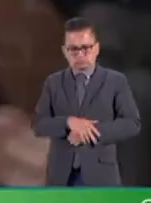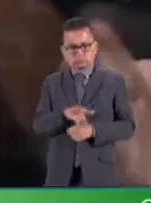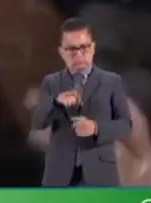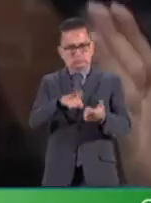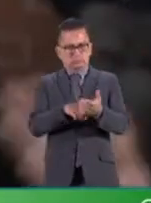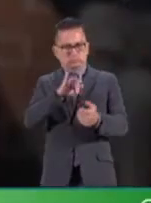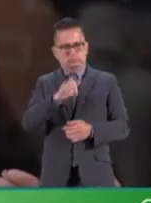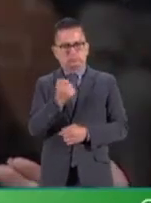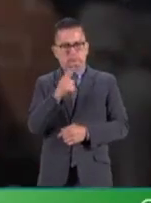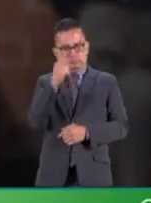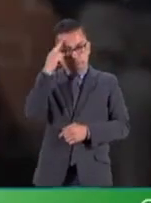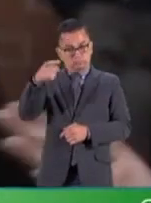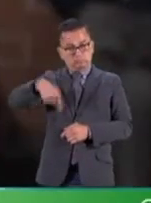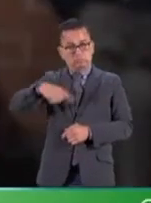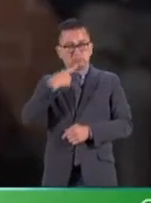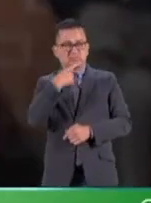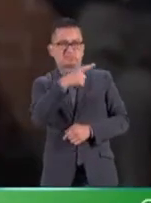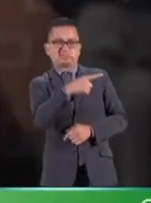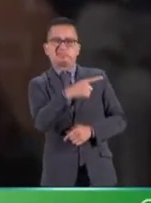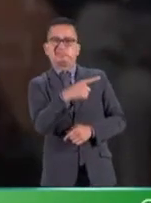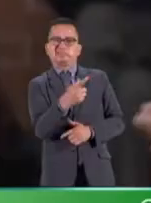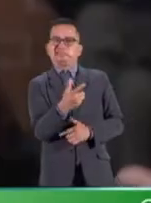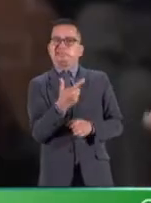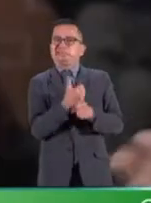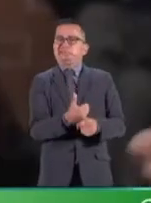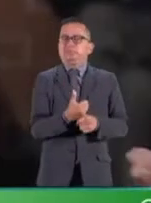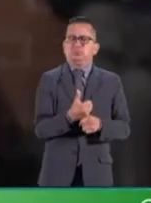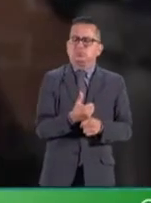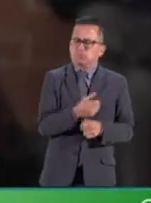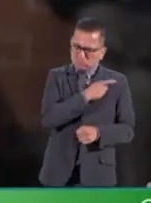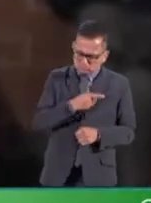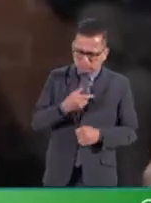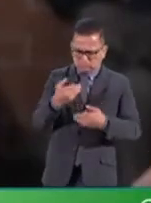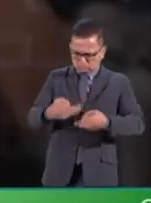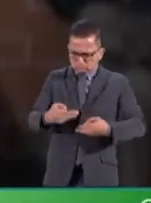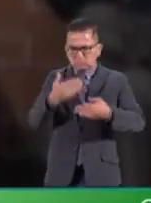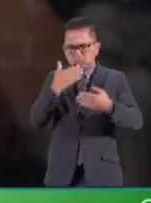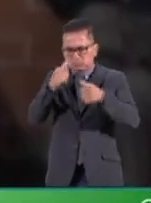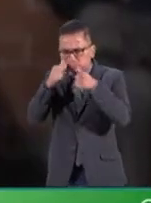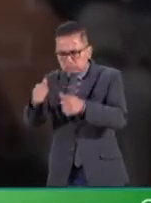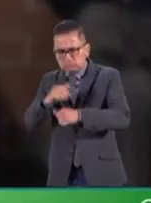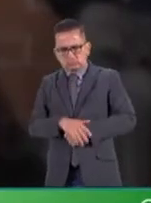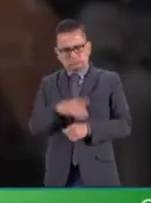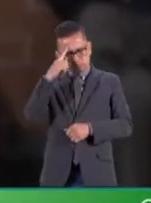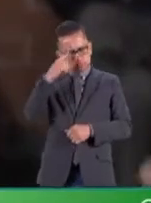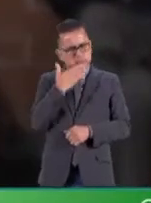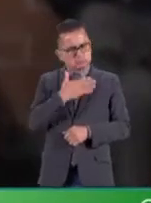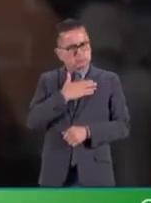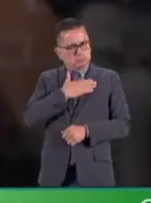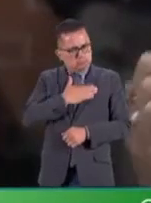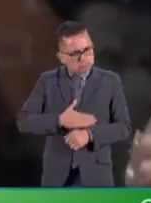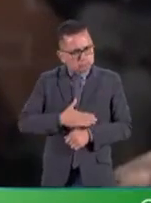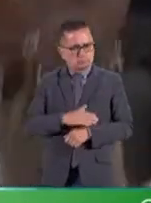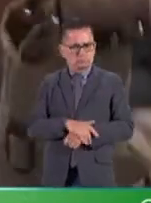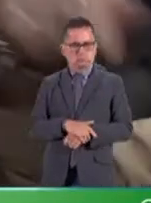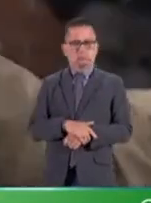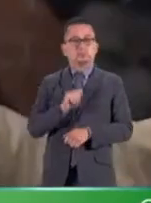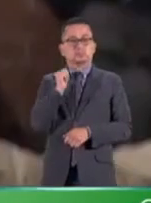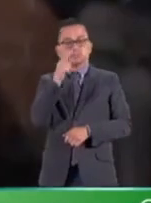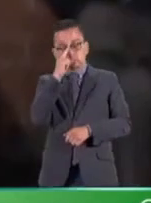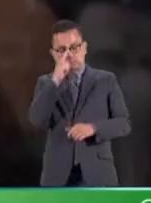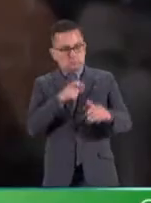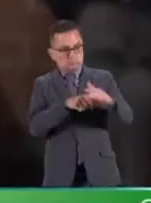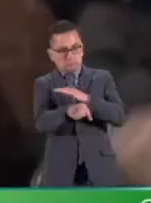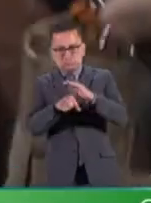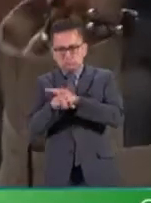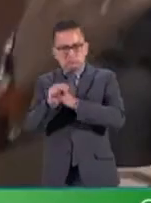una tortura ir a denunciar. ¿Y qué esperan las víctimas de delito? Que exista justicia, que se acaben los influyentismos ahí